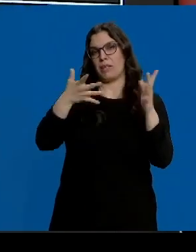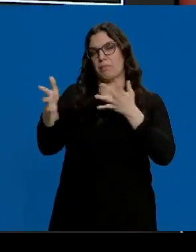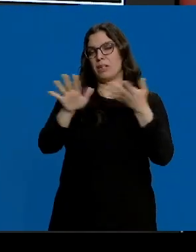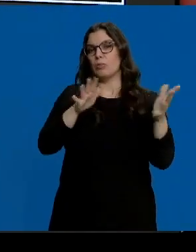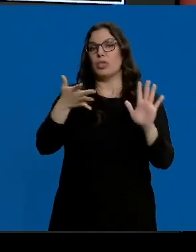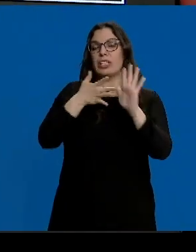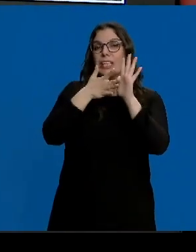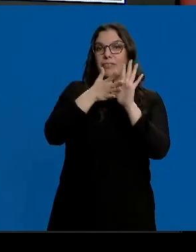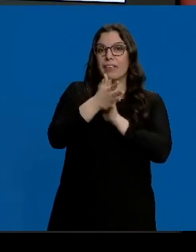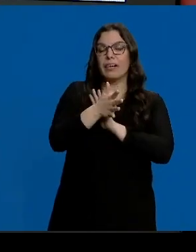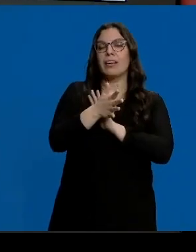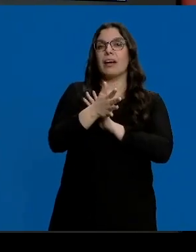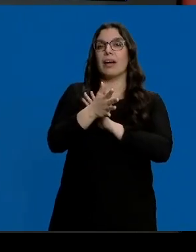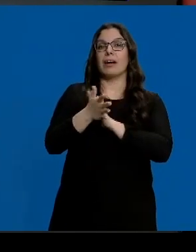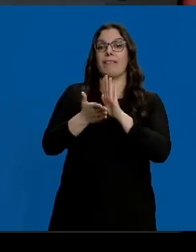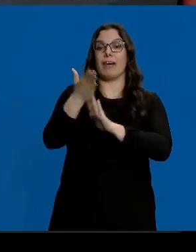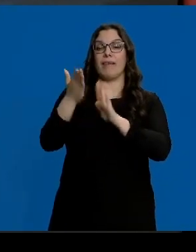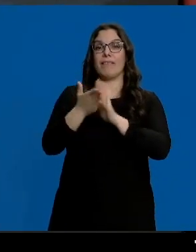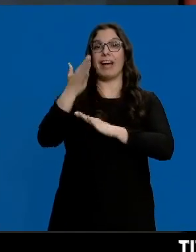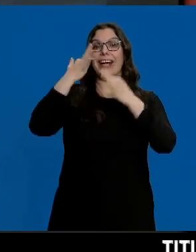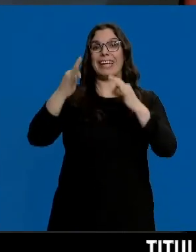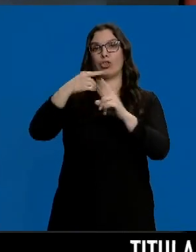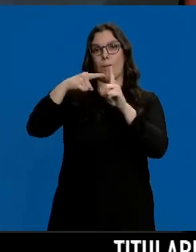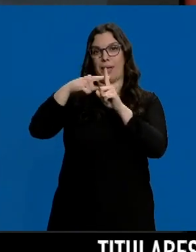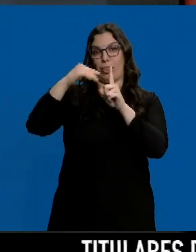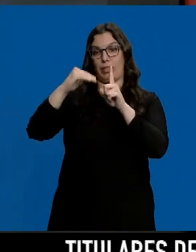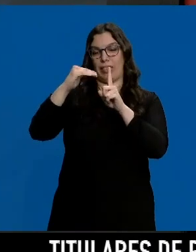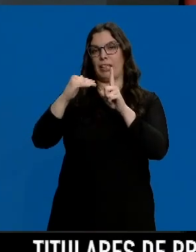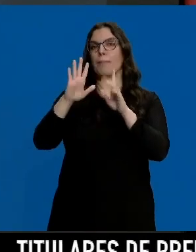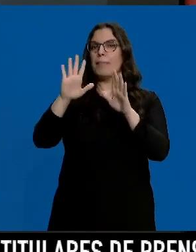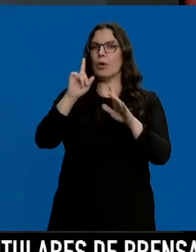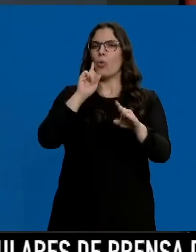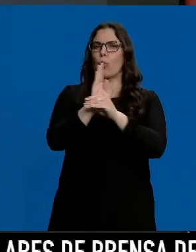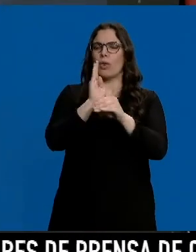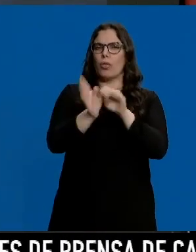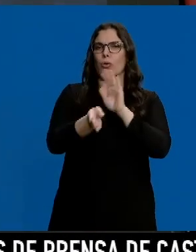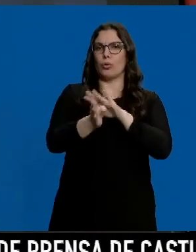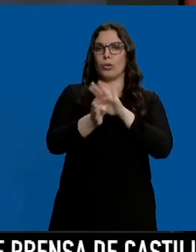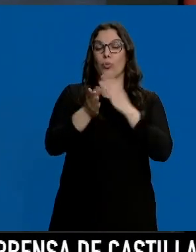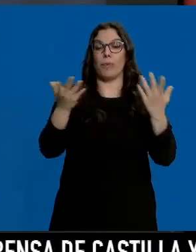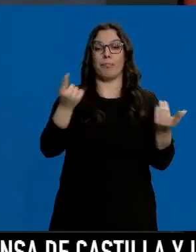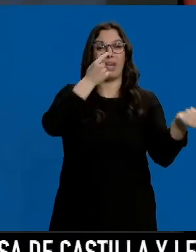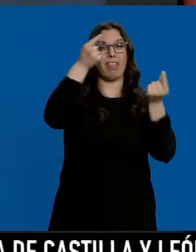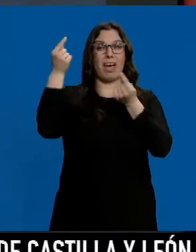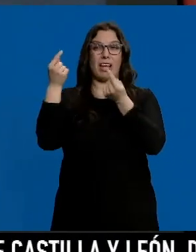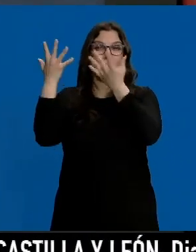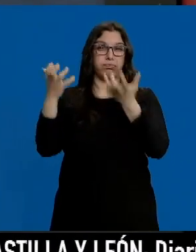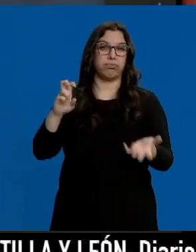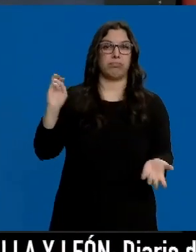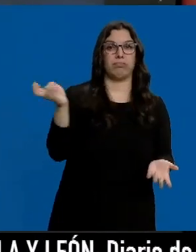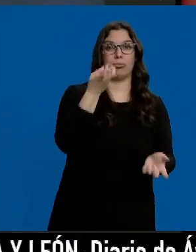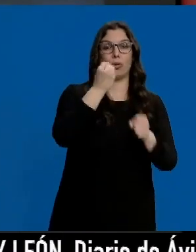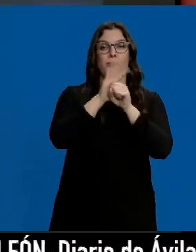significa que estamos a punto de bajar al riesgo medio, pero hay que seguir teniendo cautela. Y en medio de las cifras que nos deja la